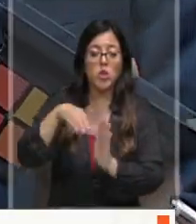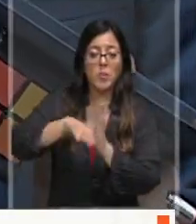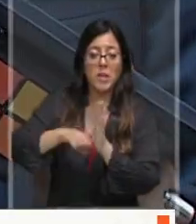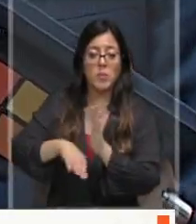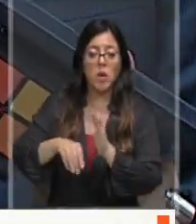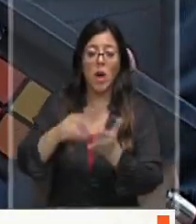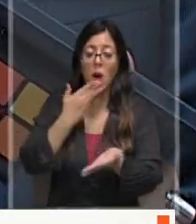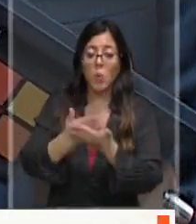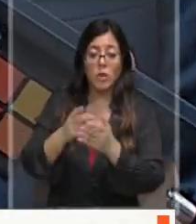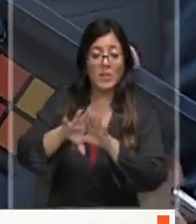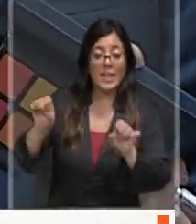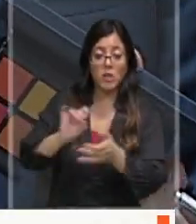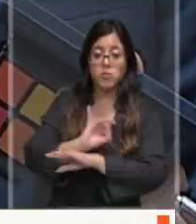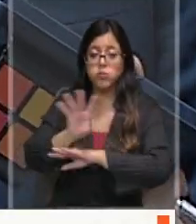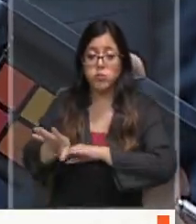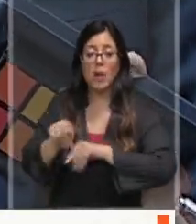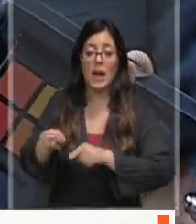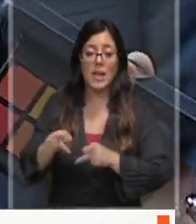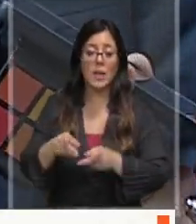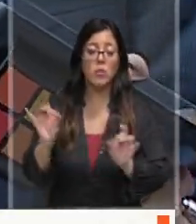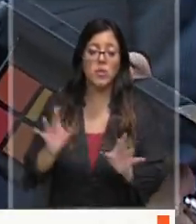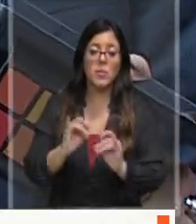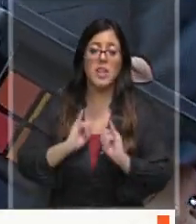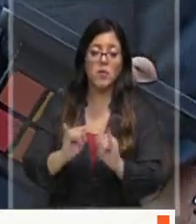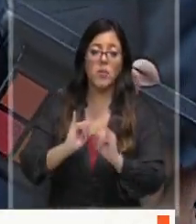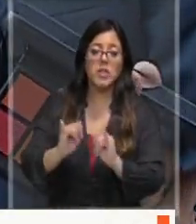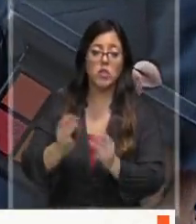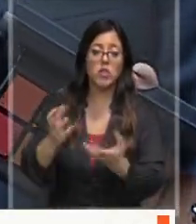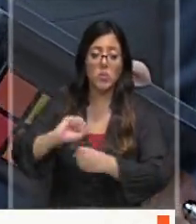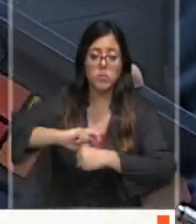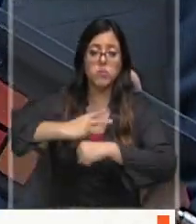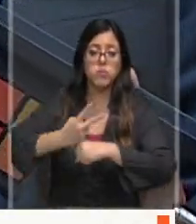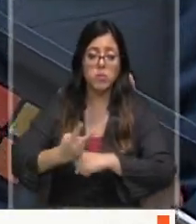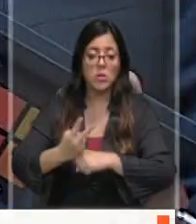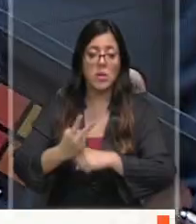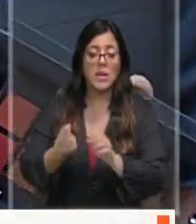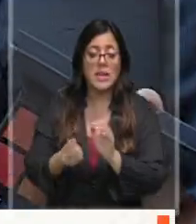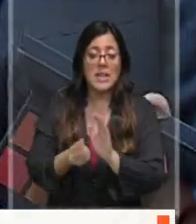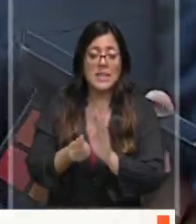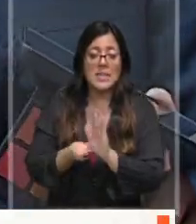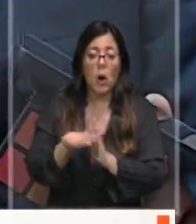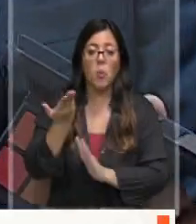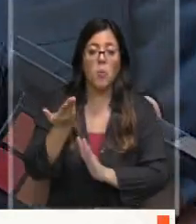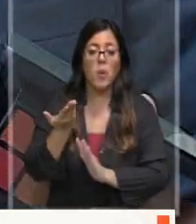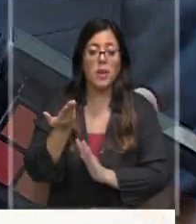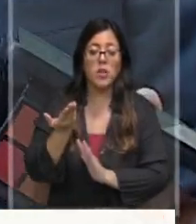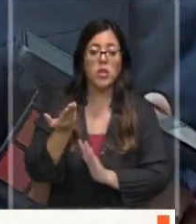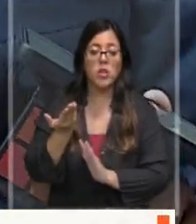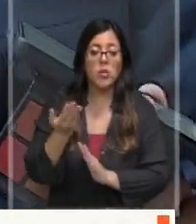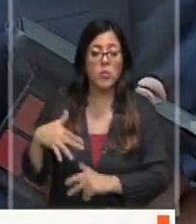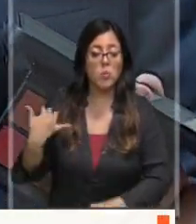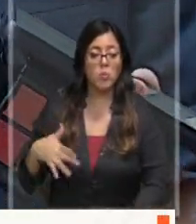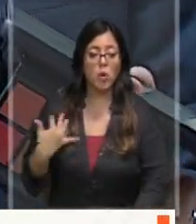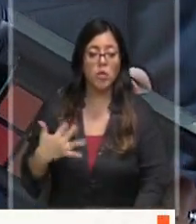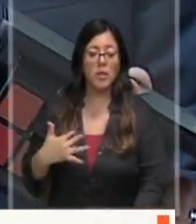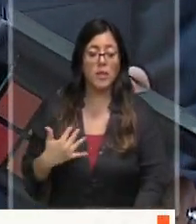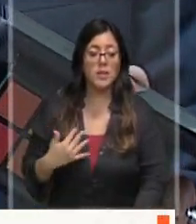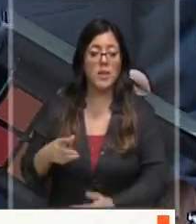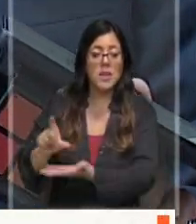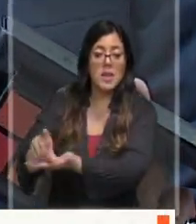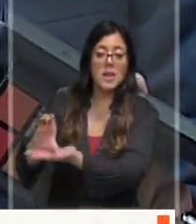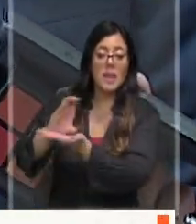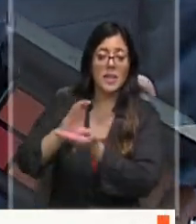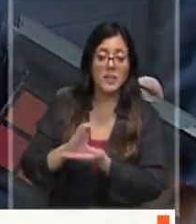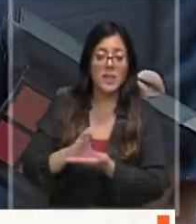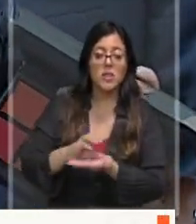buena noticia, ¿verdad?, de la duplicación del bono invierno, que se va a traducir en un aumento significativo en el monto, en la cuantía que están recibiendo durante el mes